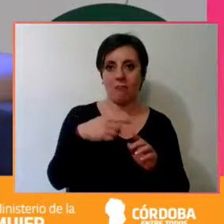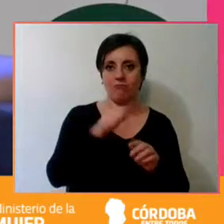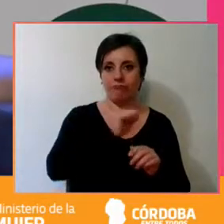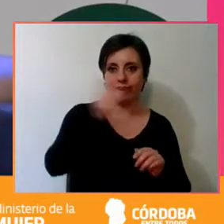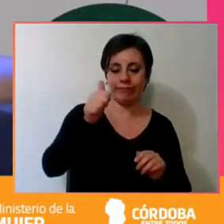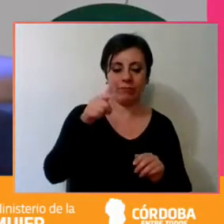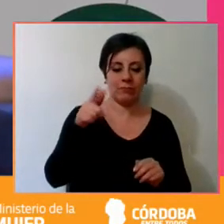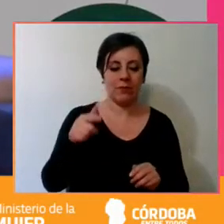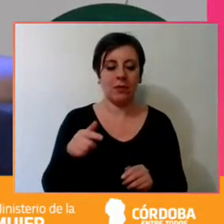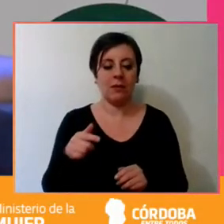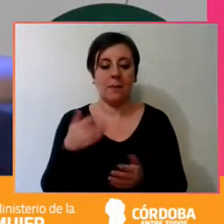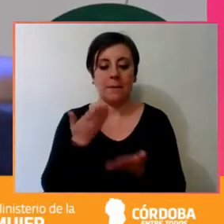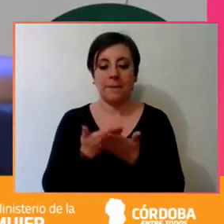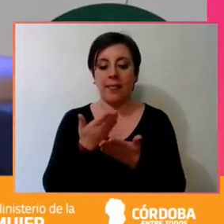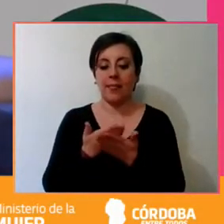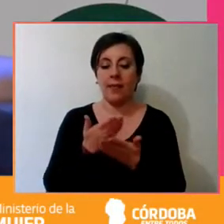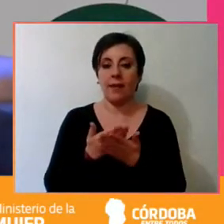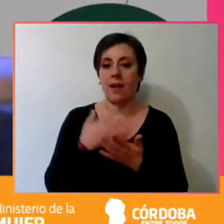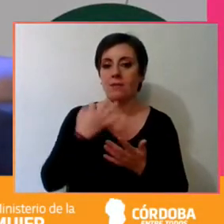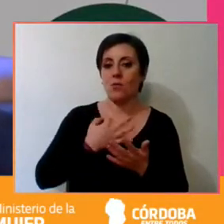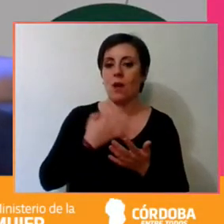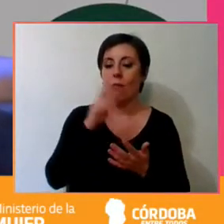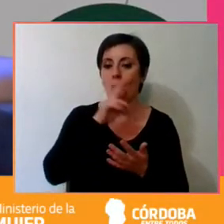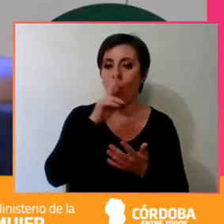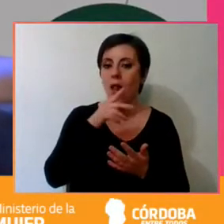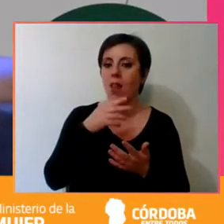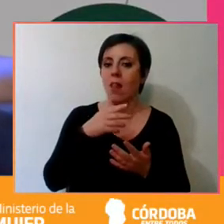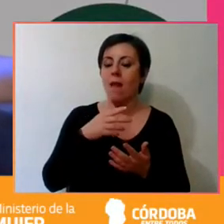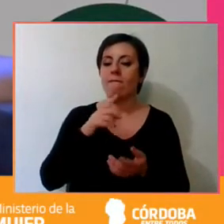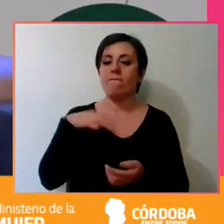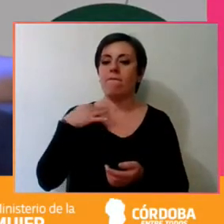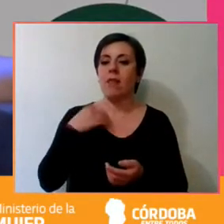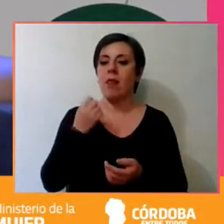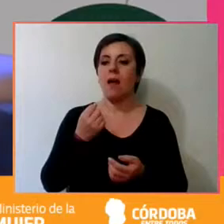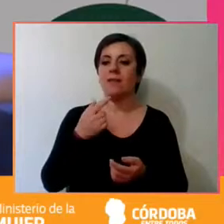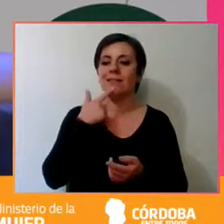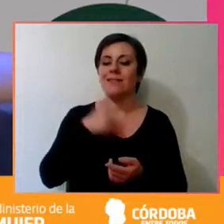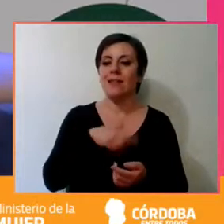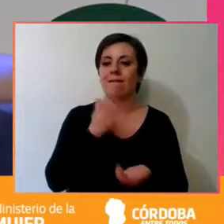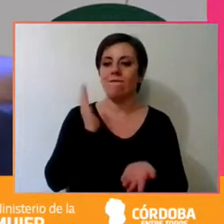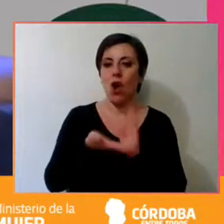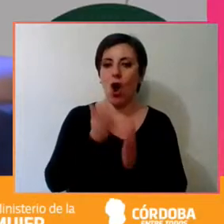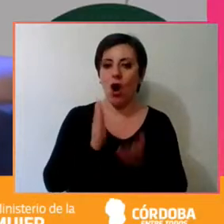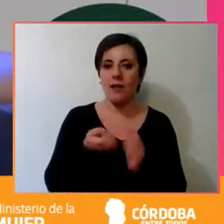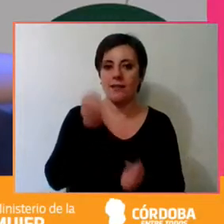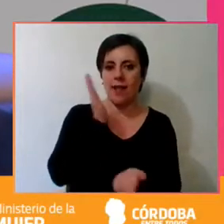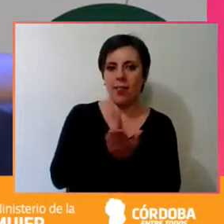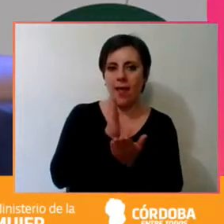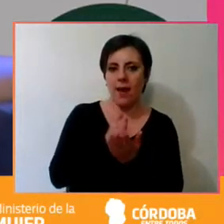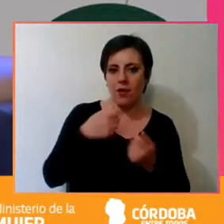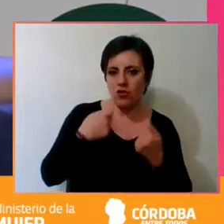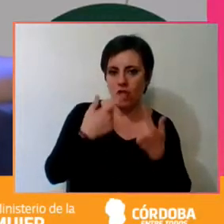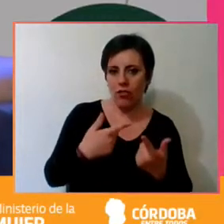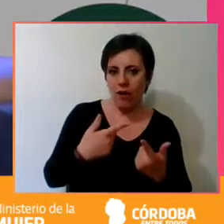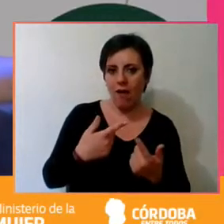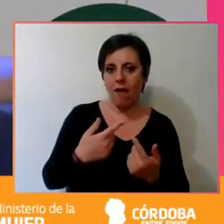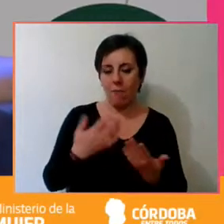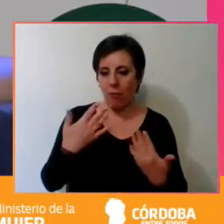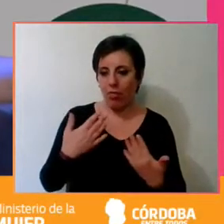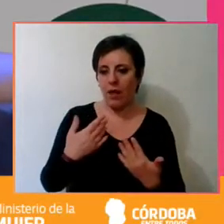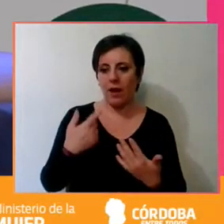que nos piden, asegurar a la mujer una vida libre de violencias, asegurar ese derecho, ese goce a una vida